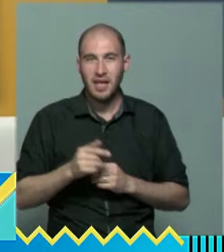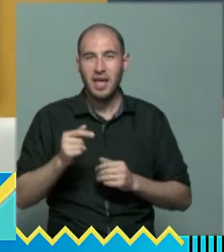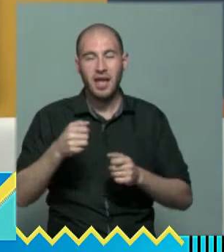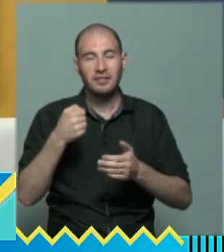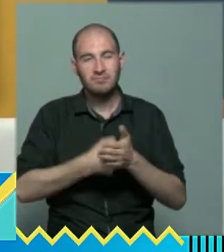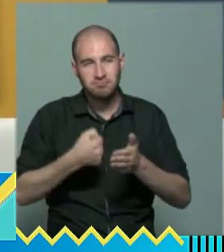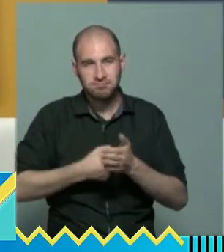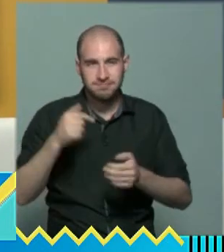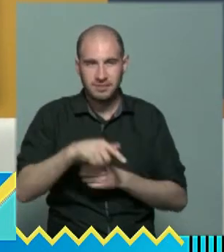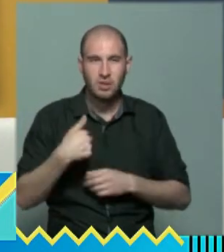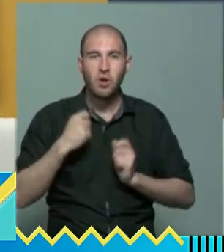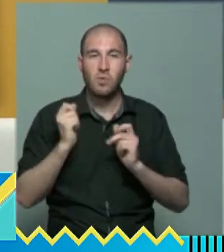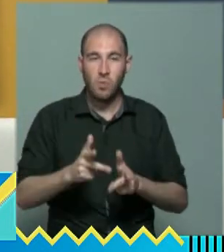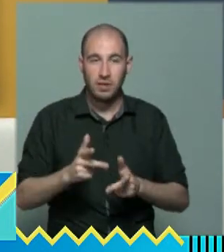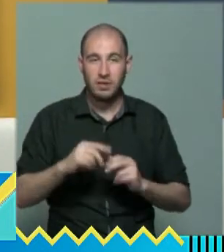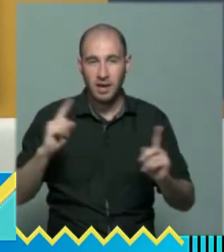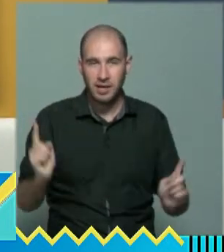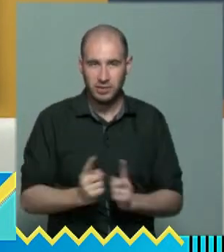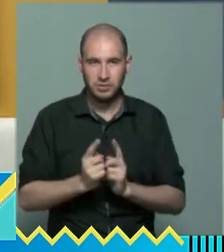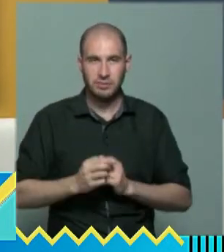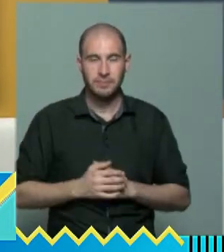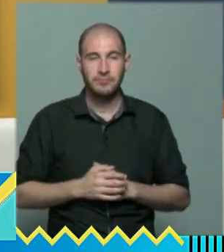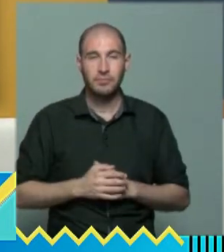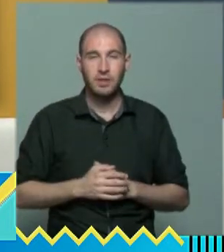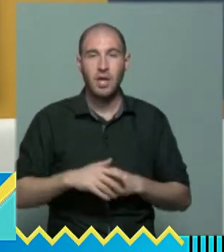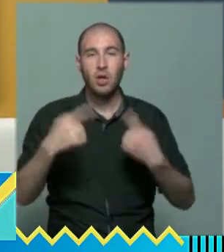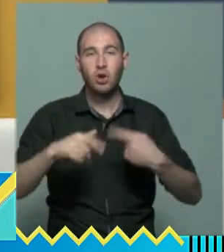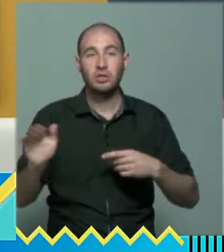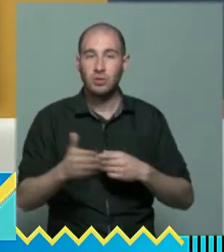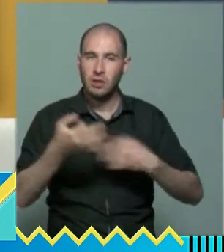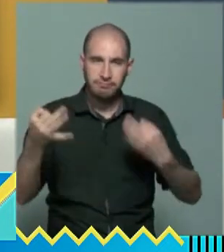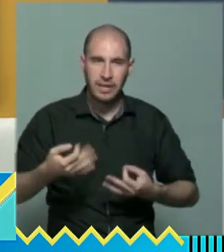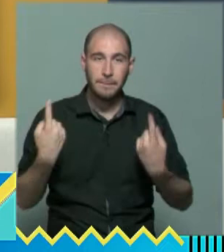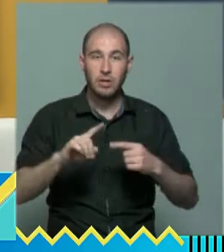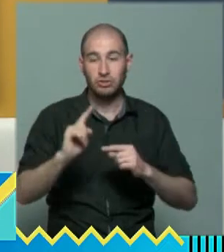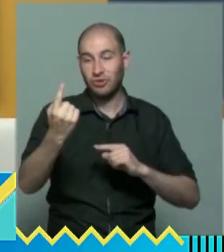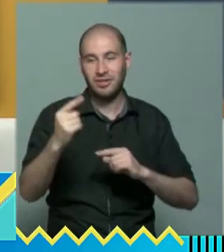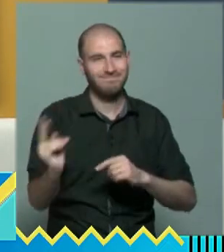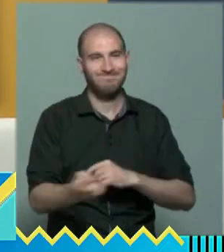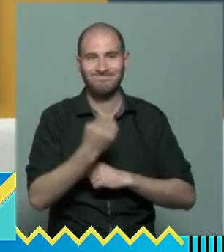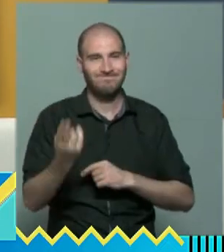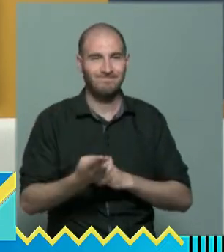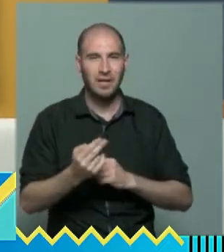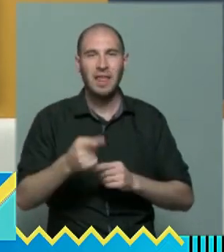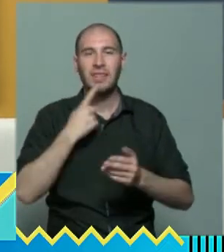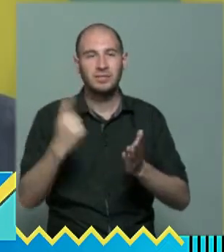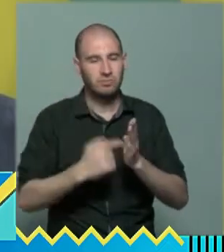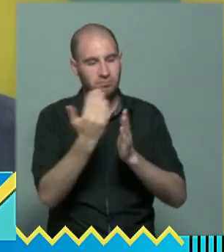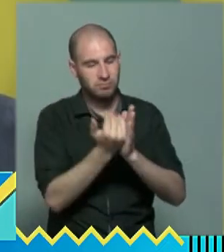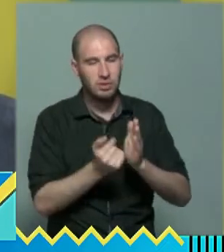esfuerzo. Yo insisto, para hacer un cierre, en que todas las acciones son buenas. Ahora, aislada no sirve ninguna. Hay que tomar todas las